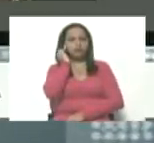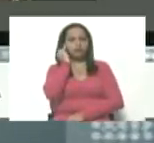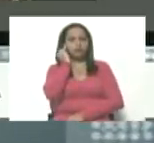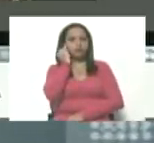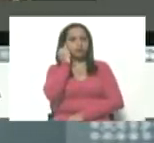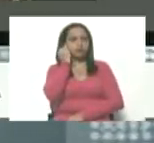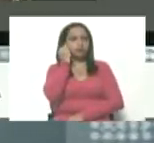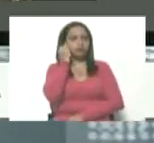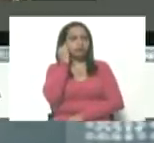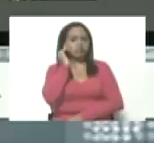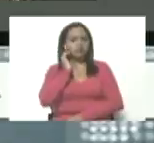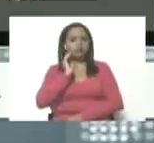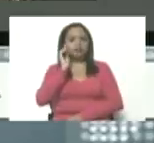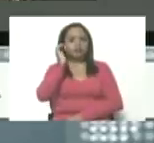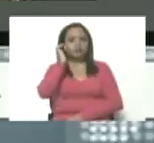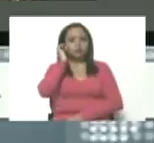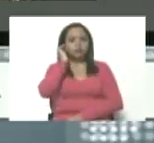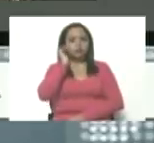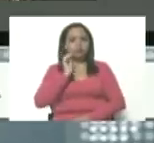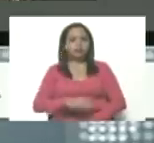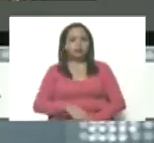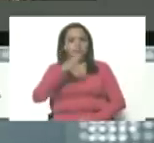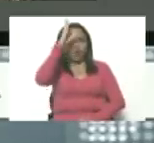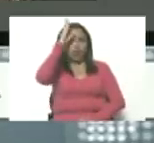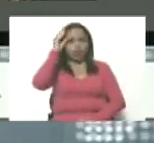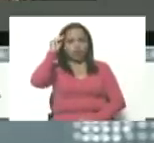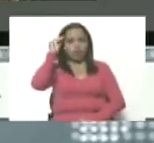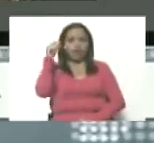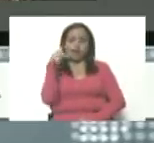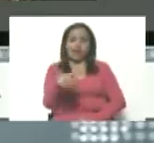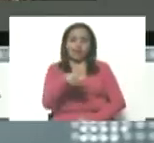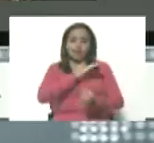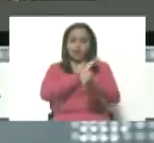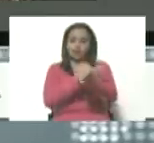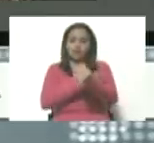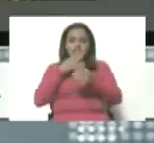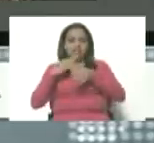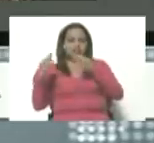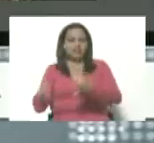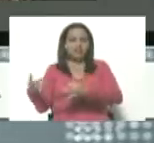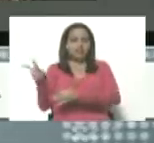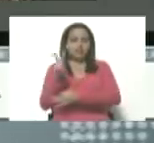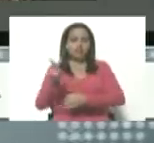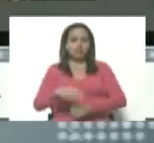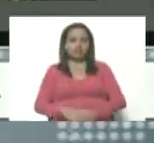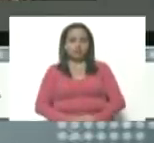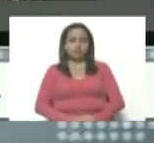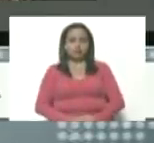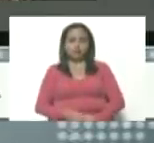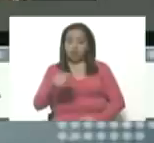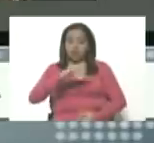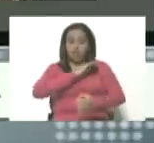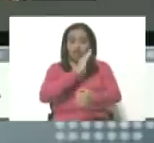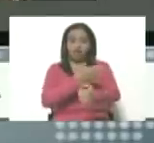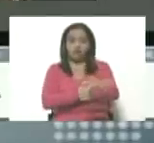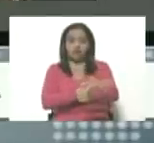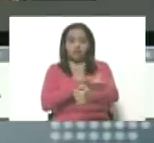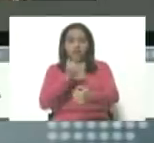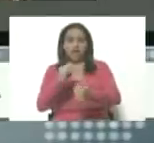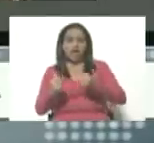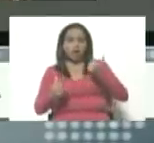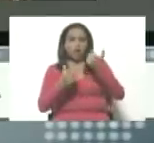Donald Trump, Mr. President, este es el poder de verdad de Venezuela. Este es el poder que tiene el apoyo